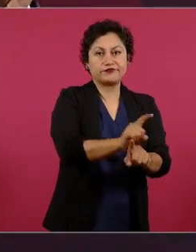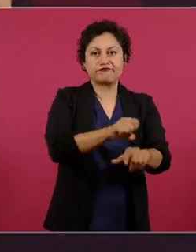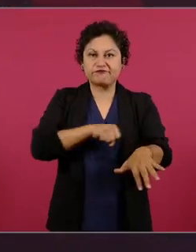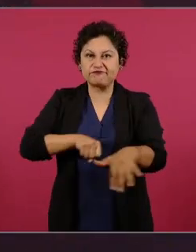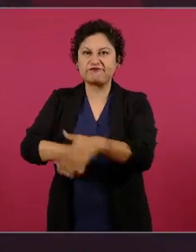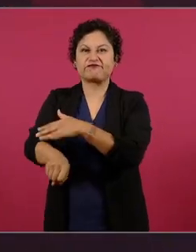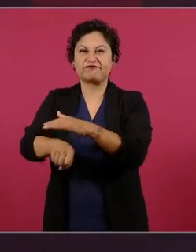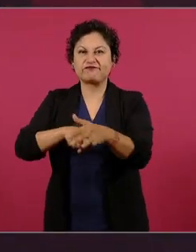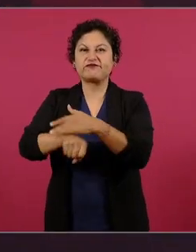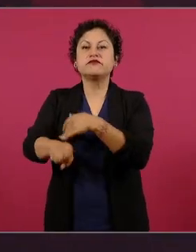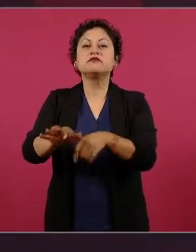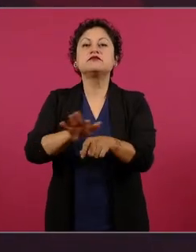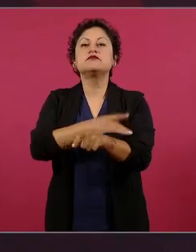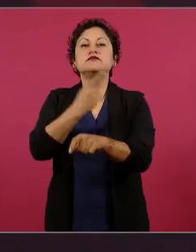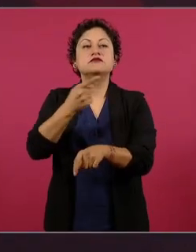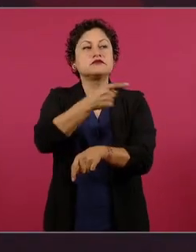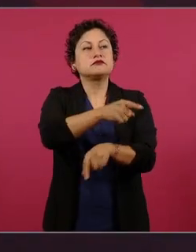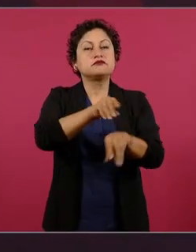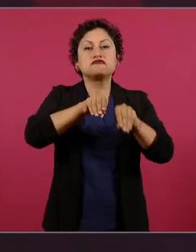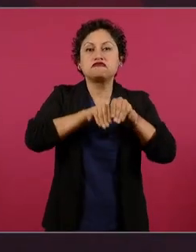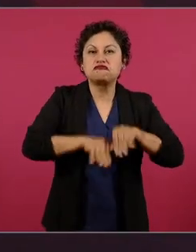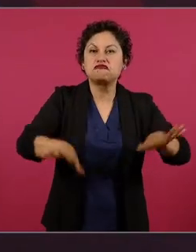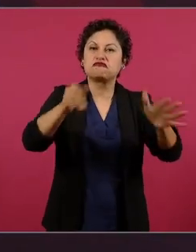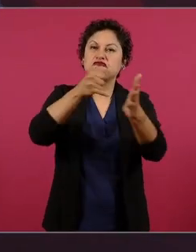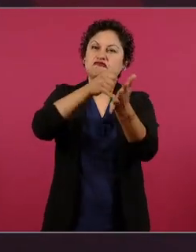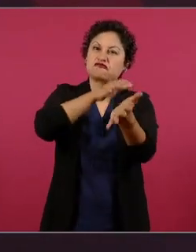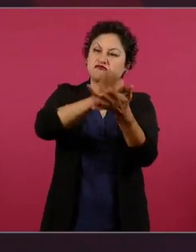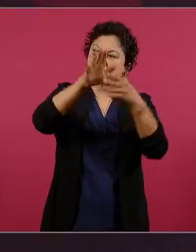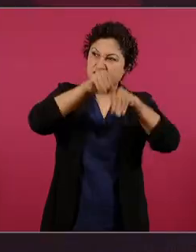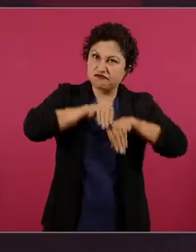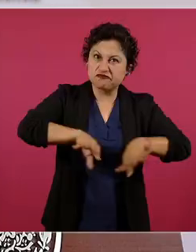sus imprentas y nunca,